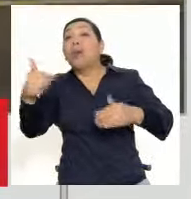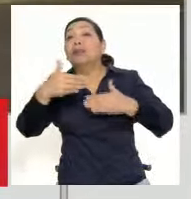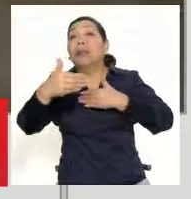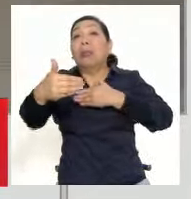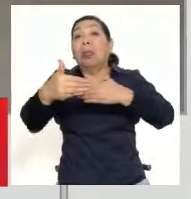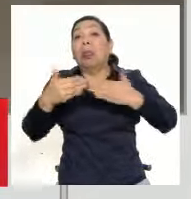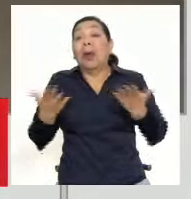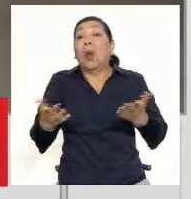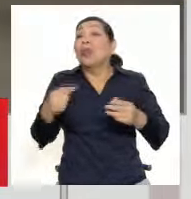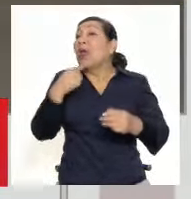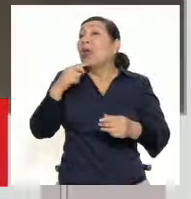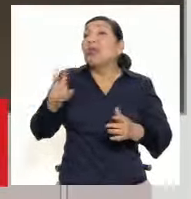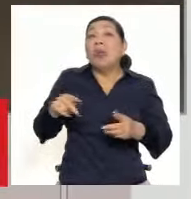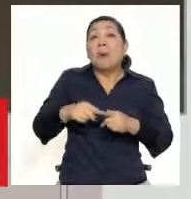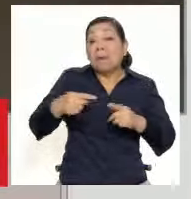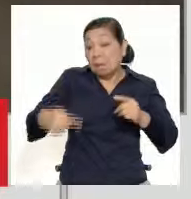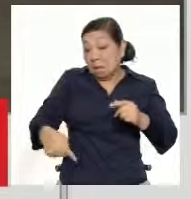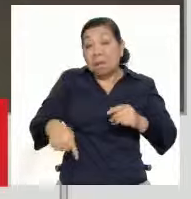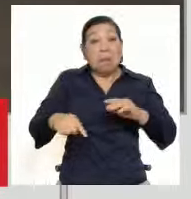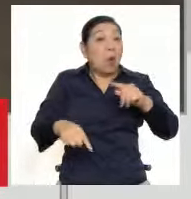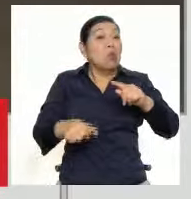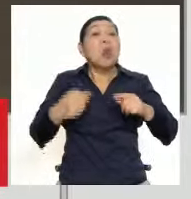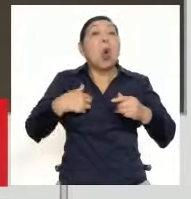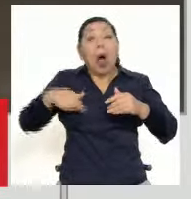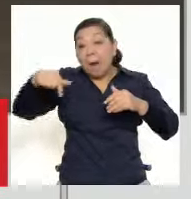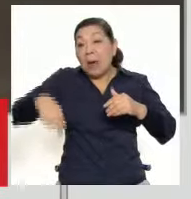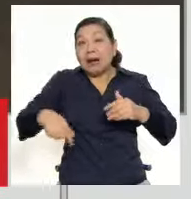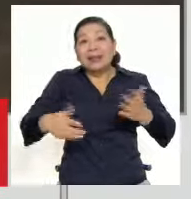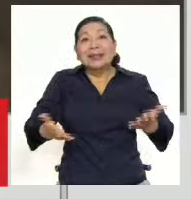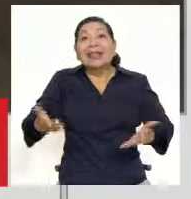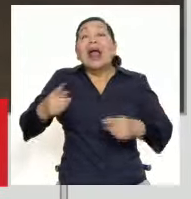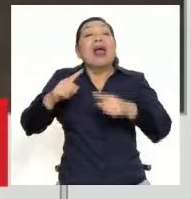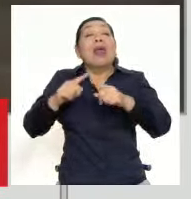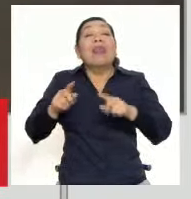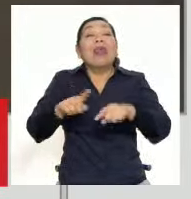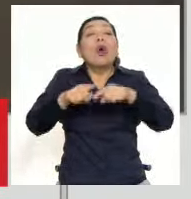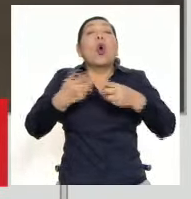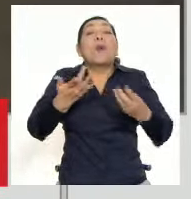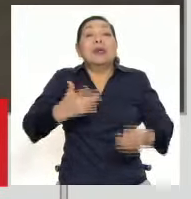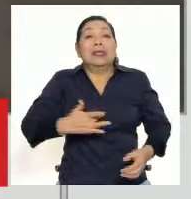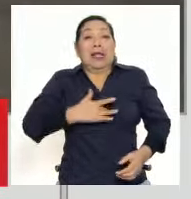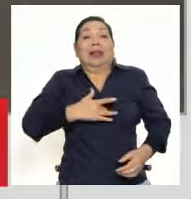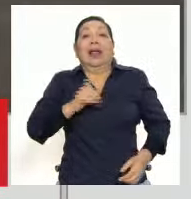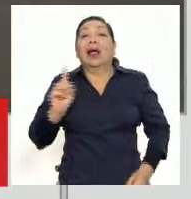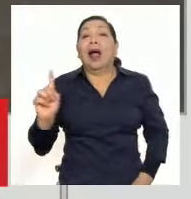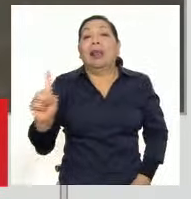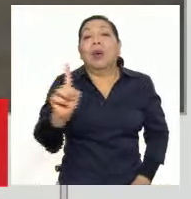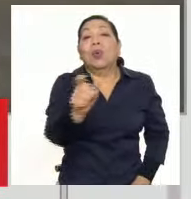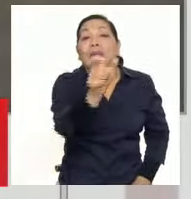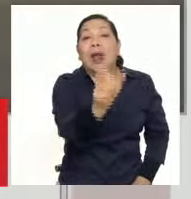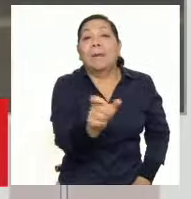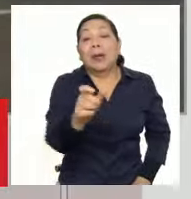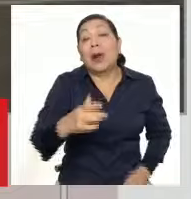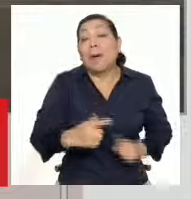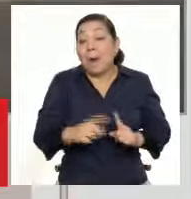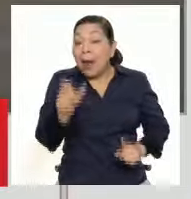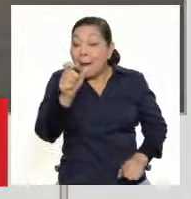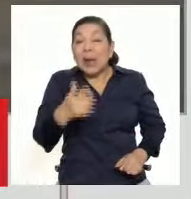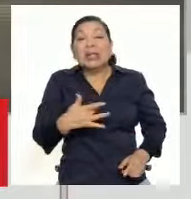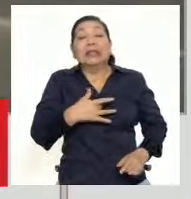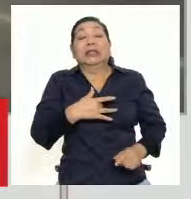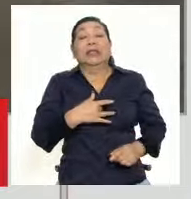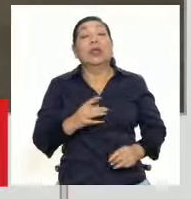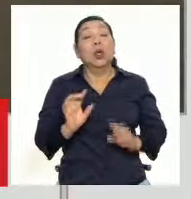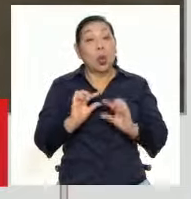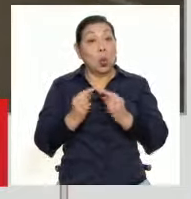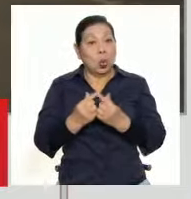costado. Otra persona que está en el primer piso puede decir, no, vino de abajo, ¿no? O sea, vertical. O sea, todo va a depender de la percepción. Pero siempre el